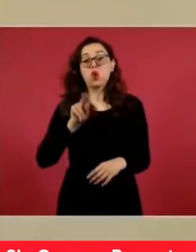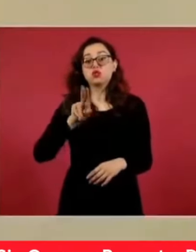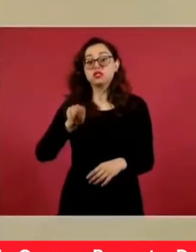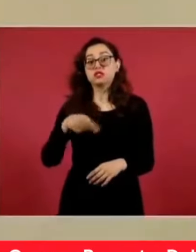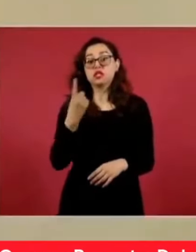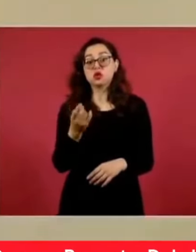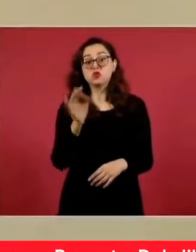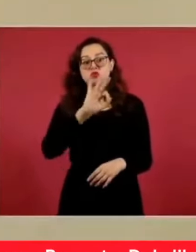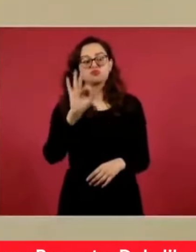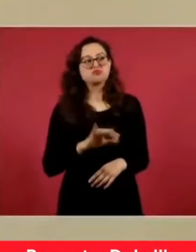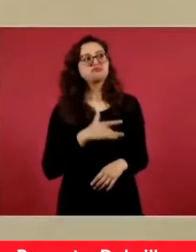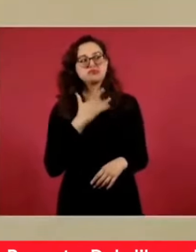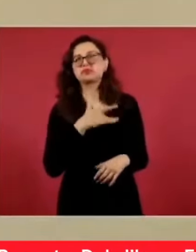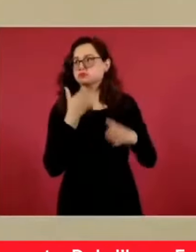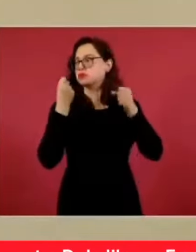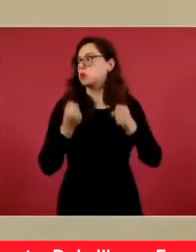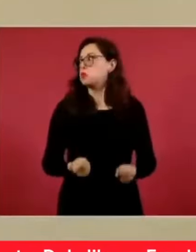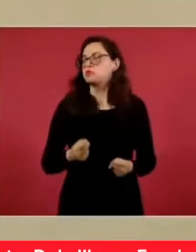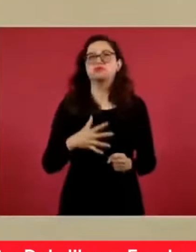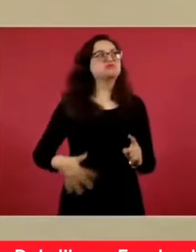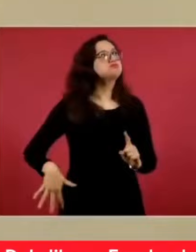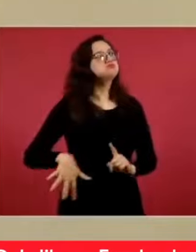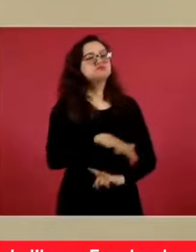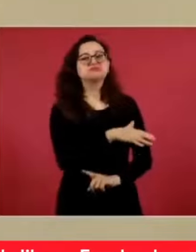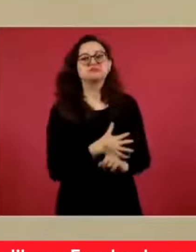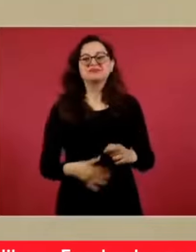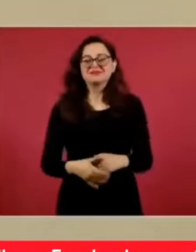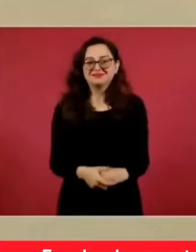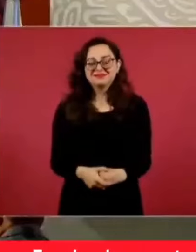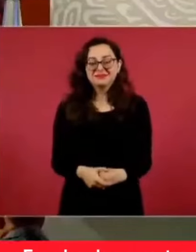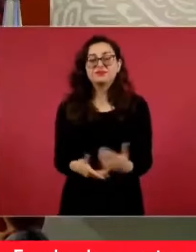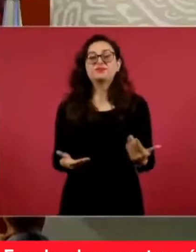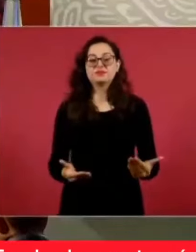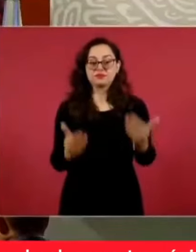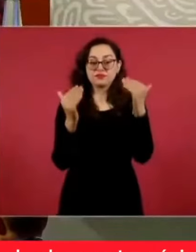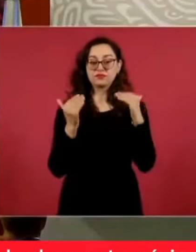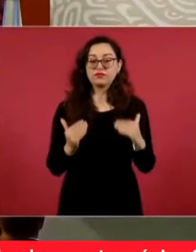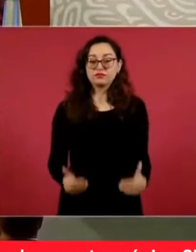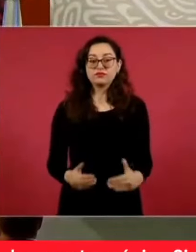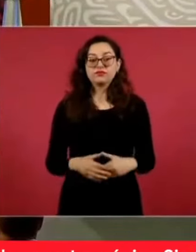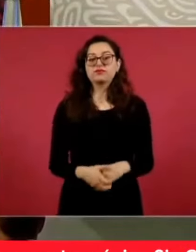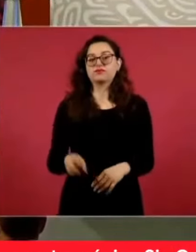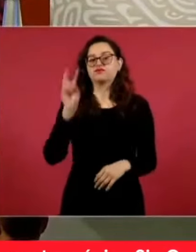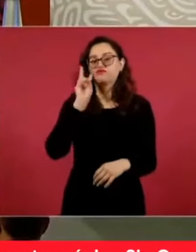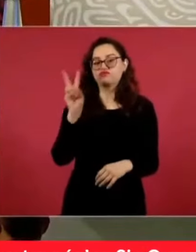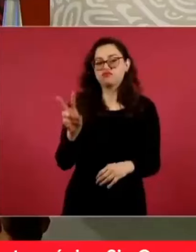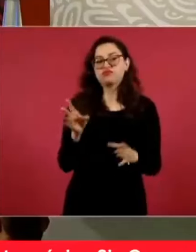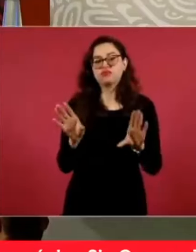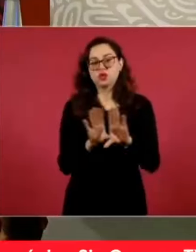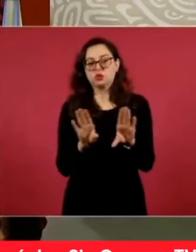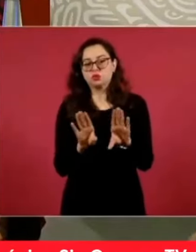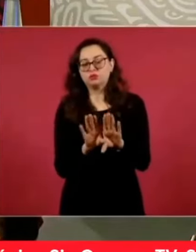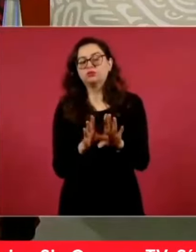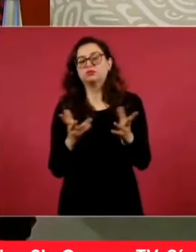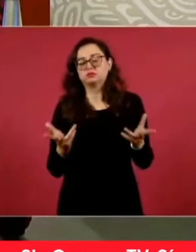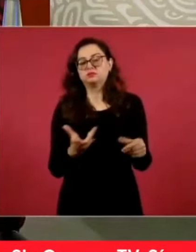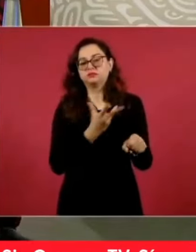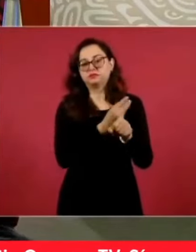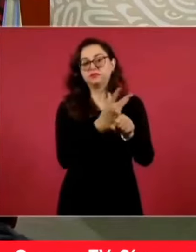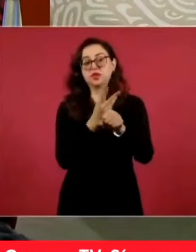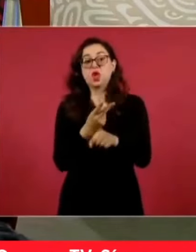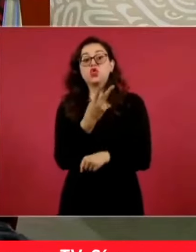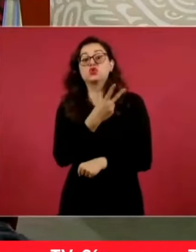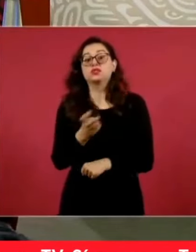las inmediaciones de estas intervenciones vamos a ver algunos casos eh las tipologías como ya lo comentamos